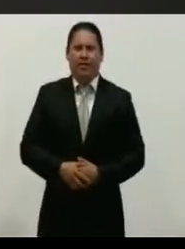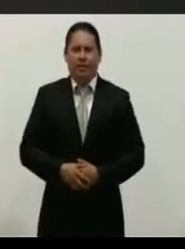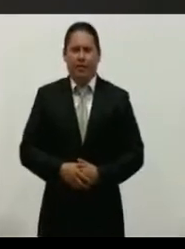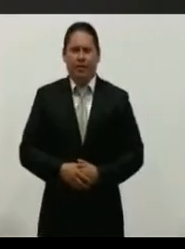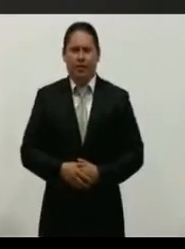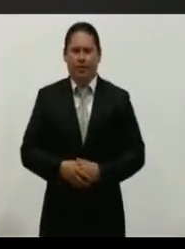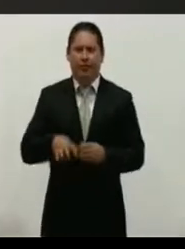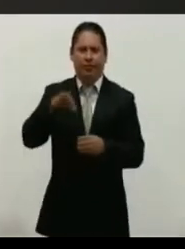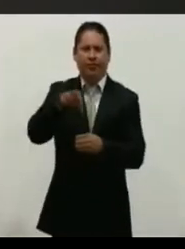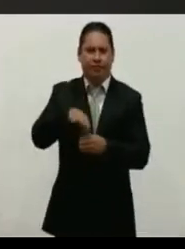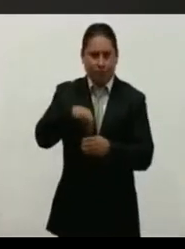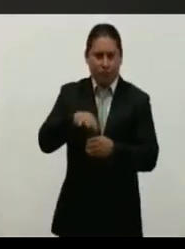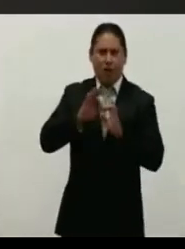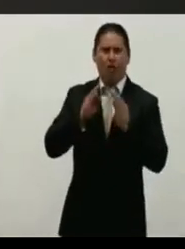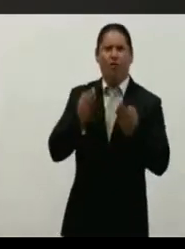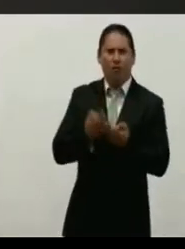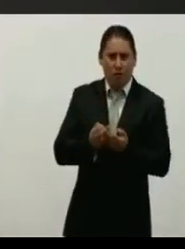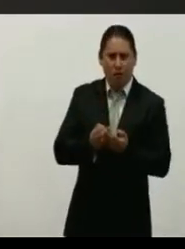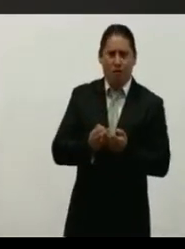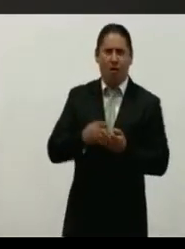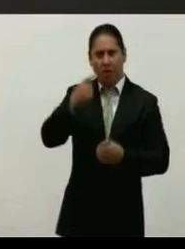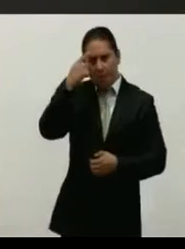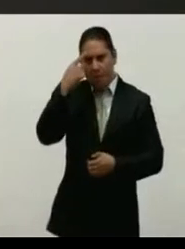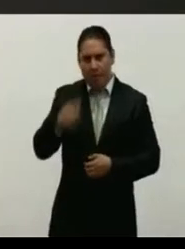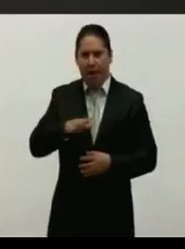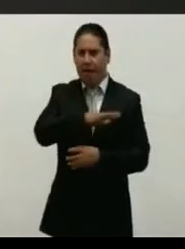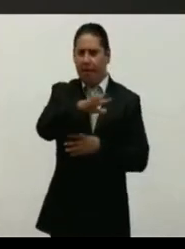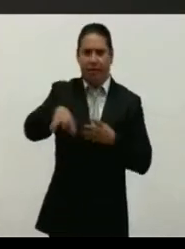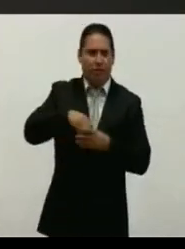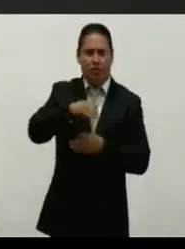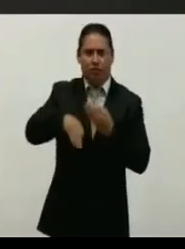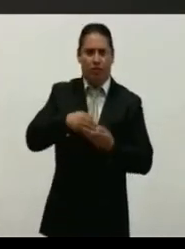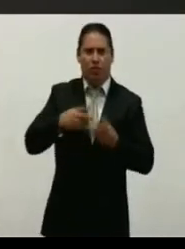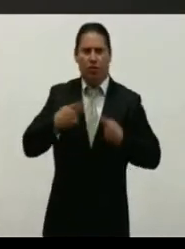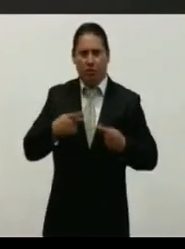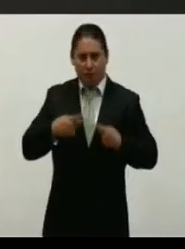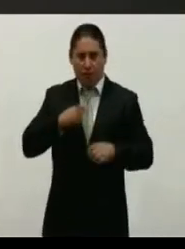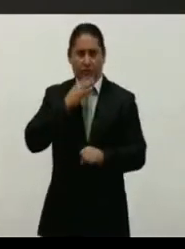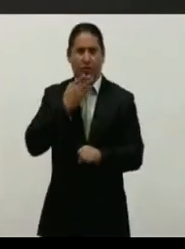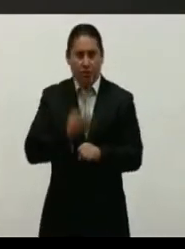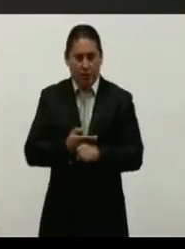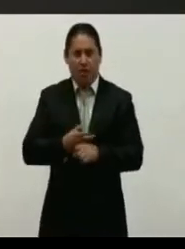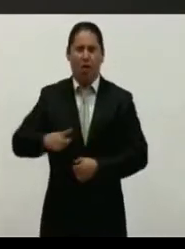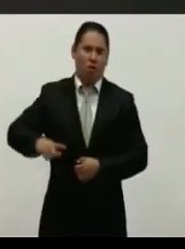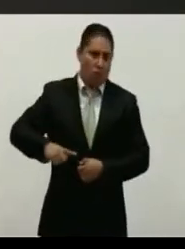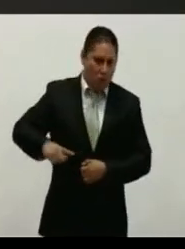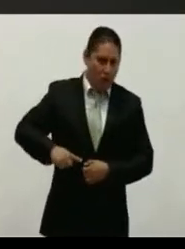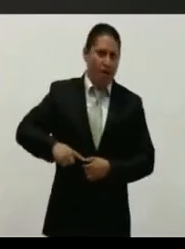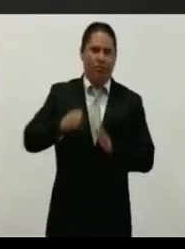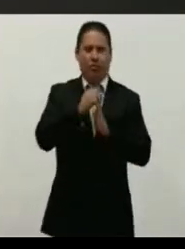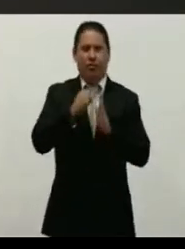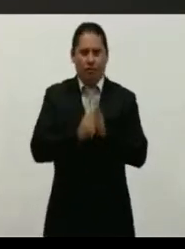Las elecciones son un método formal para la distribución del poder público y la selección de representantes y gobernantes de un sistema